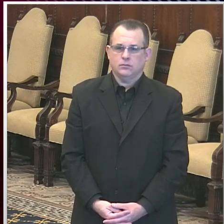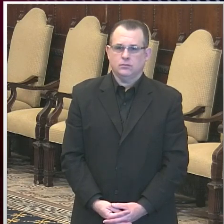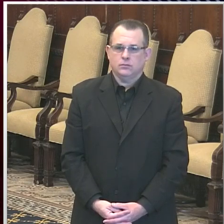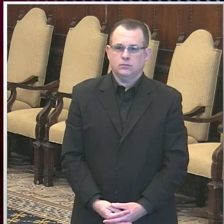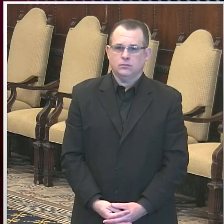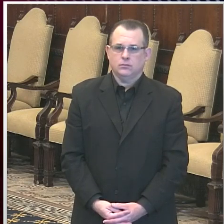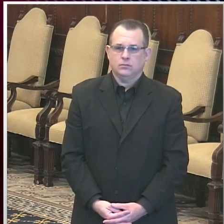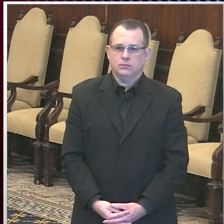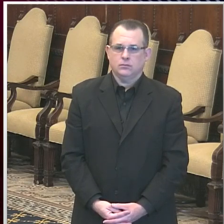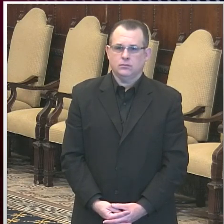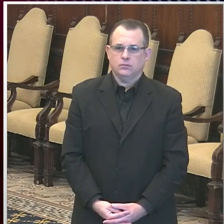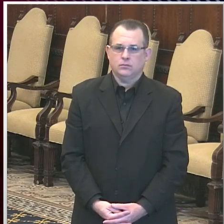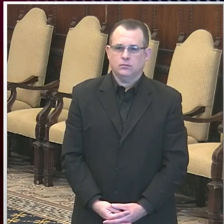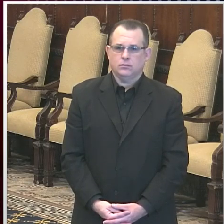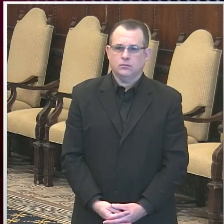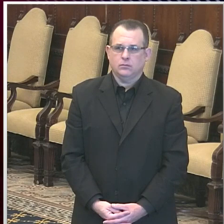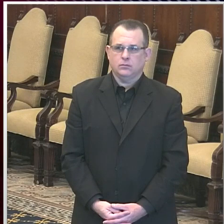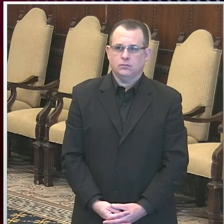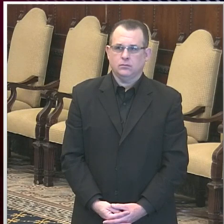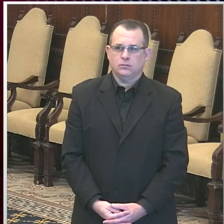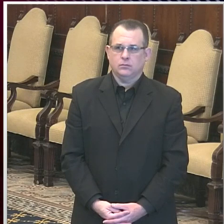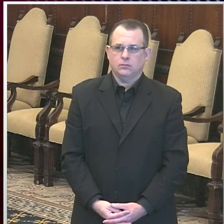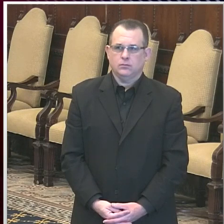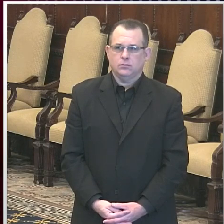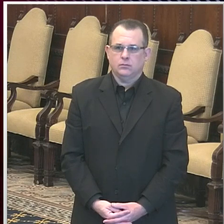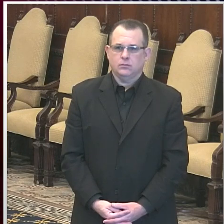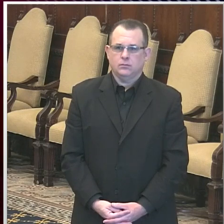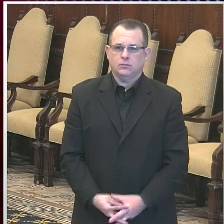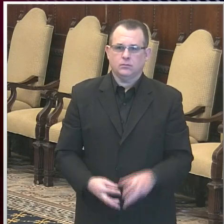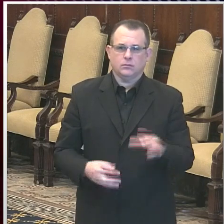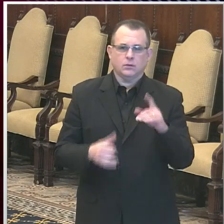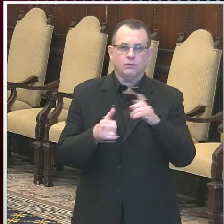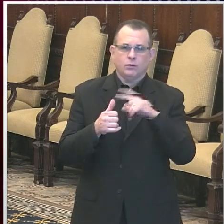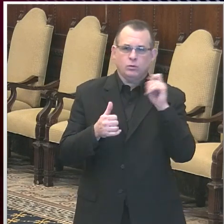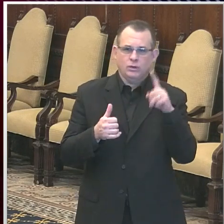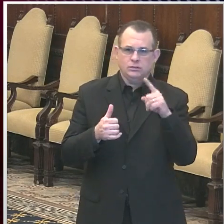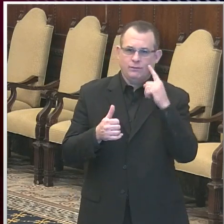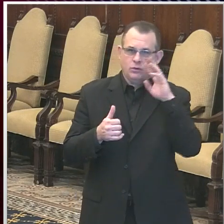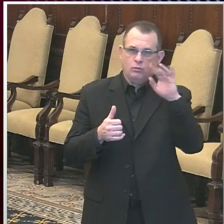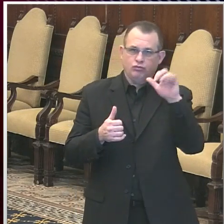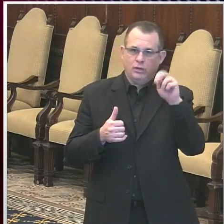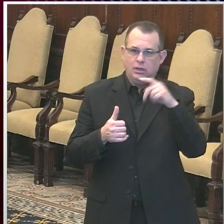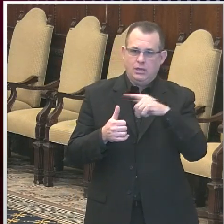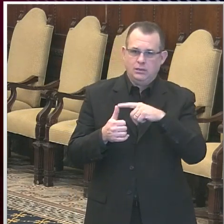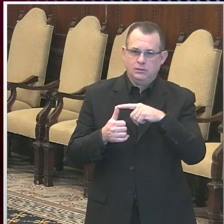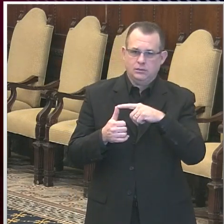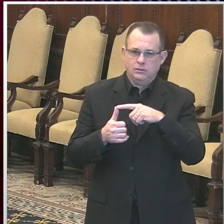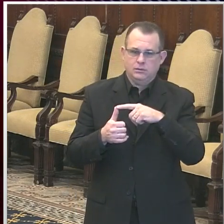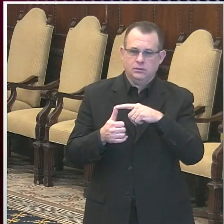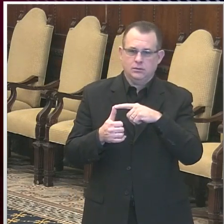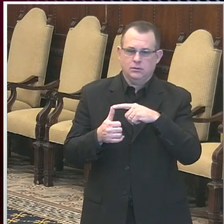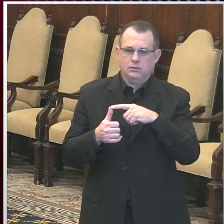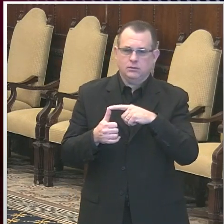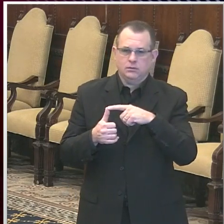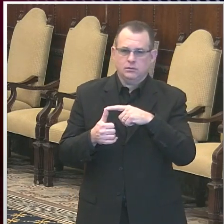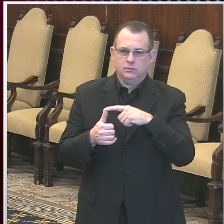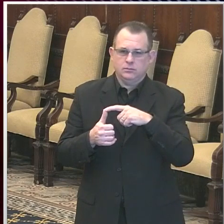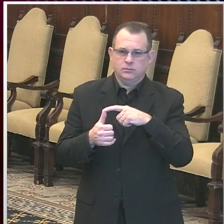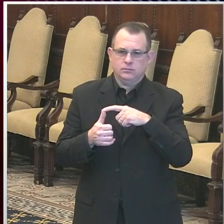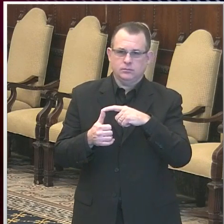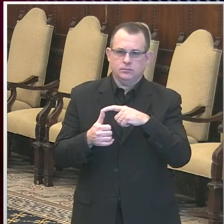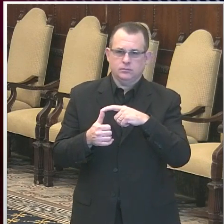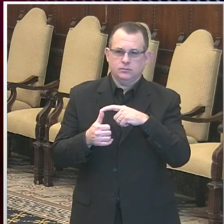con los corredores comerciales? The first question is for Brian. We're aware that there's been